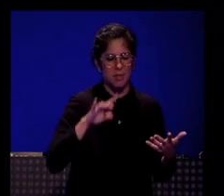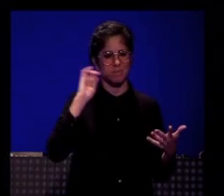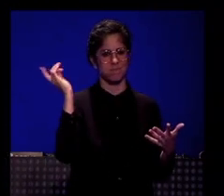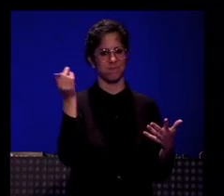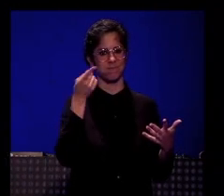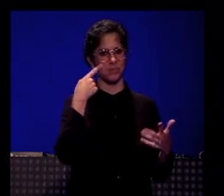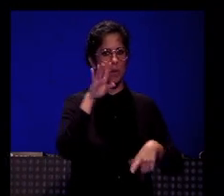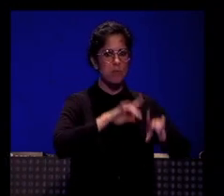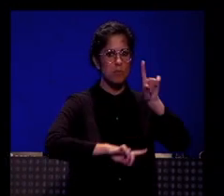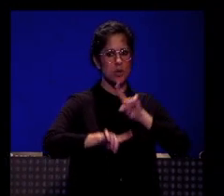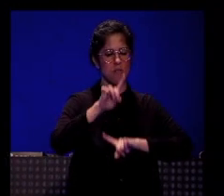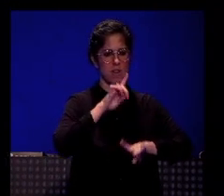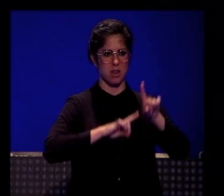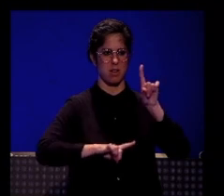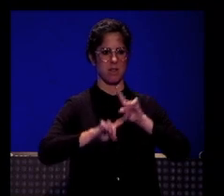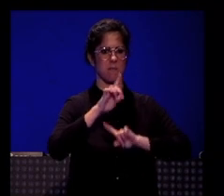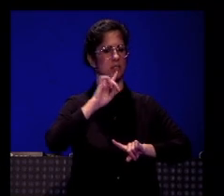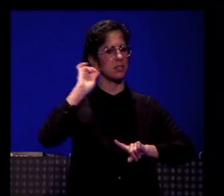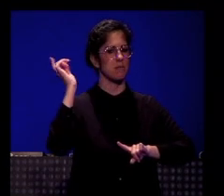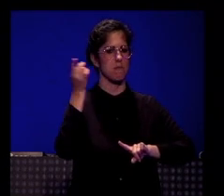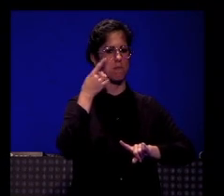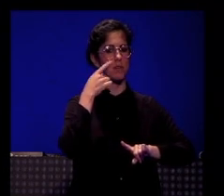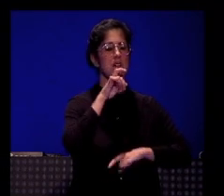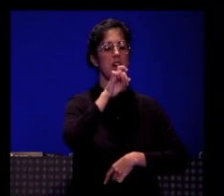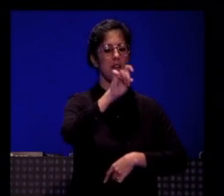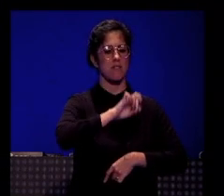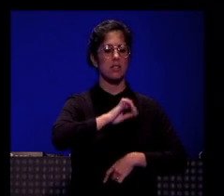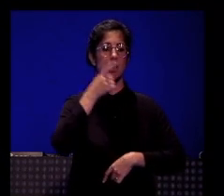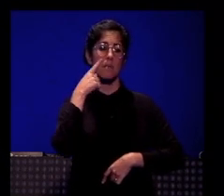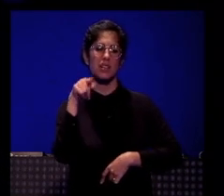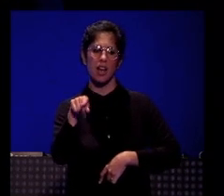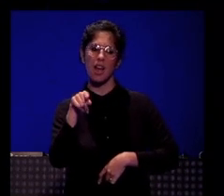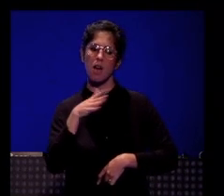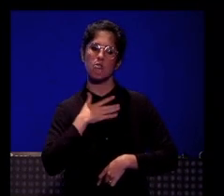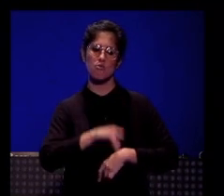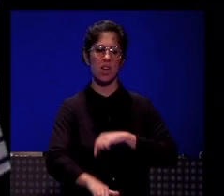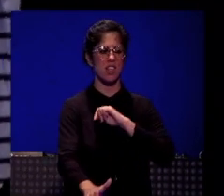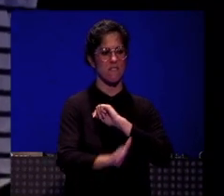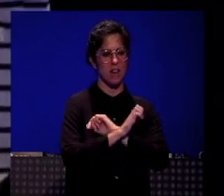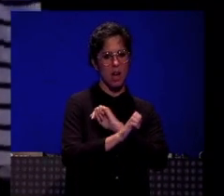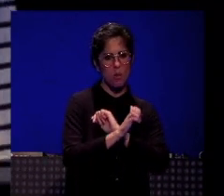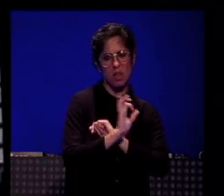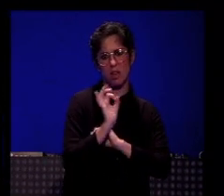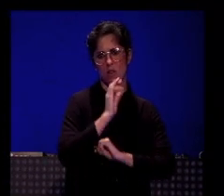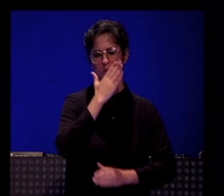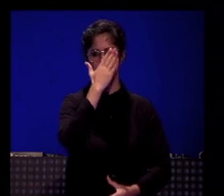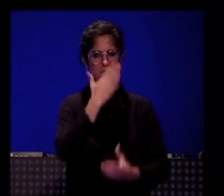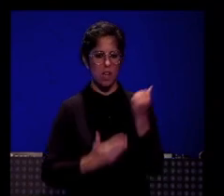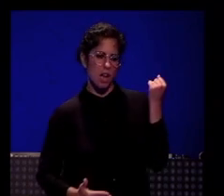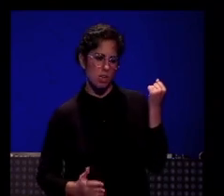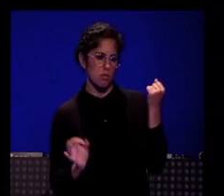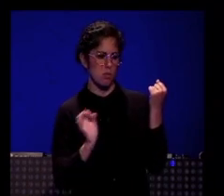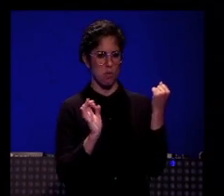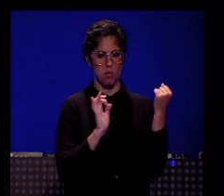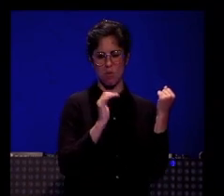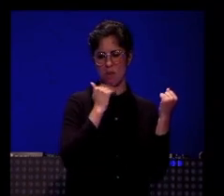y nos avisan mira creo que por aquí puede haber algún tipo de fraude fallo o cualquier cosa ya nosotros